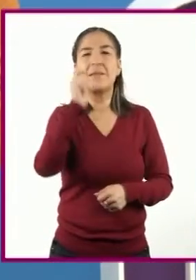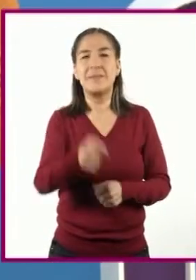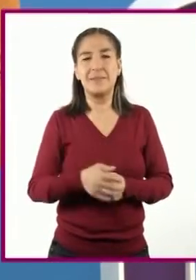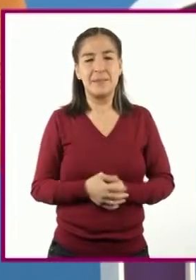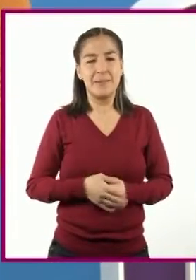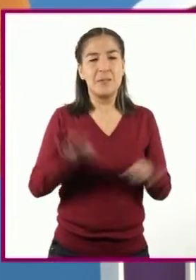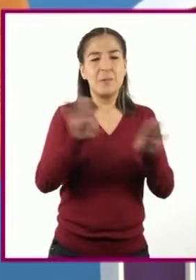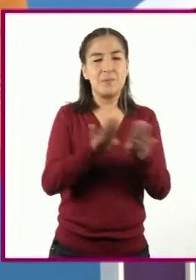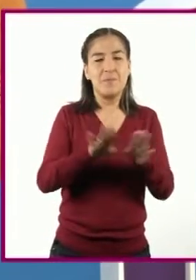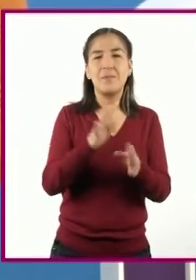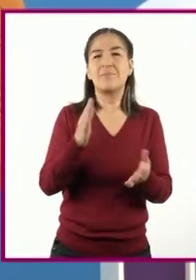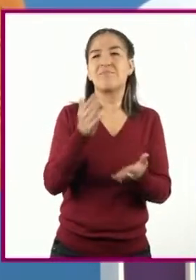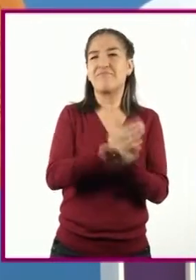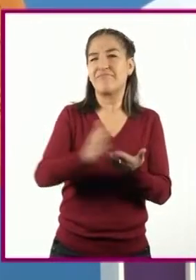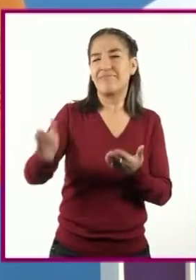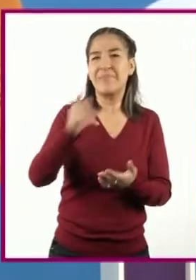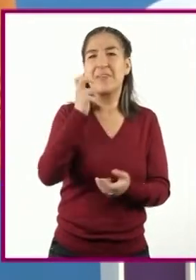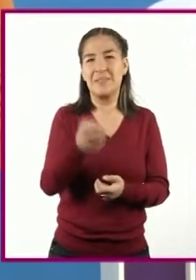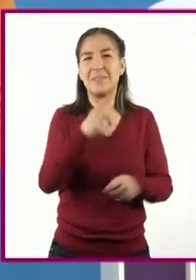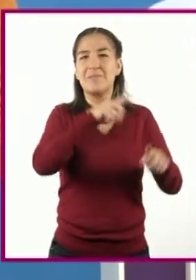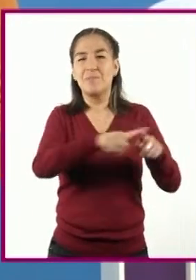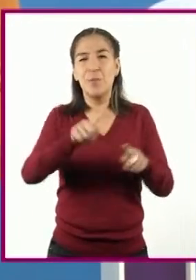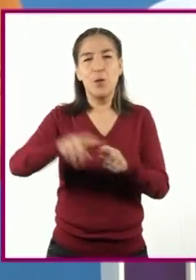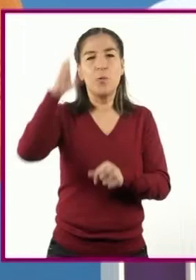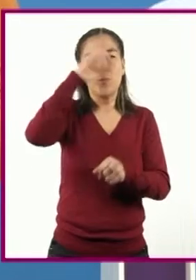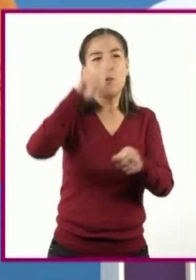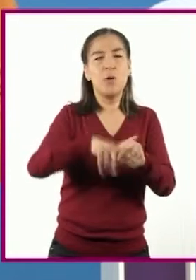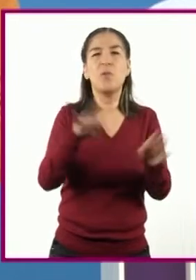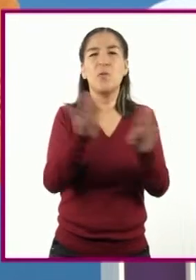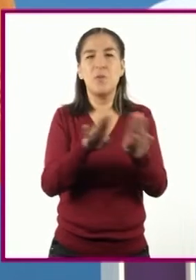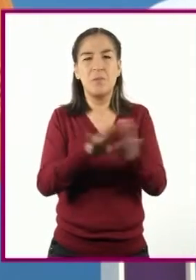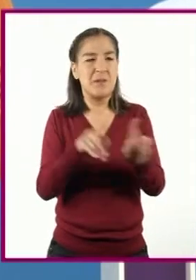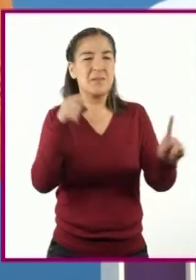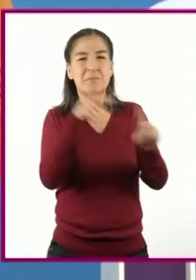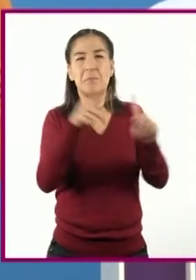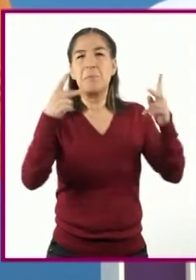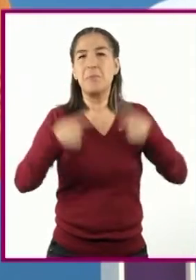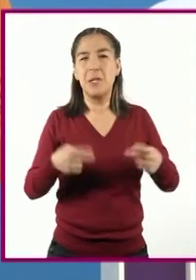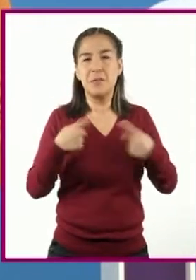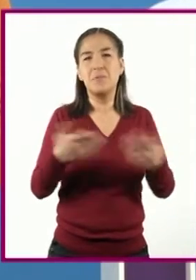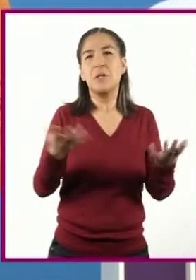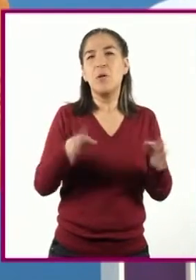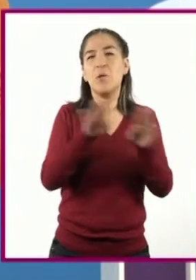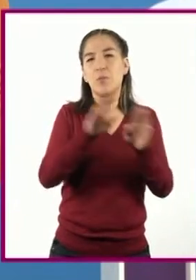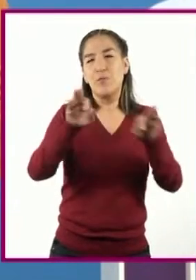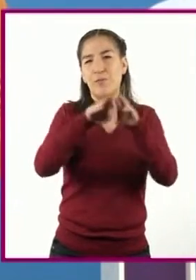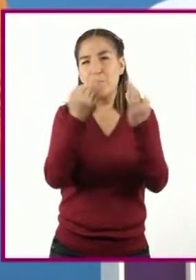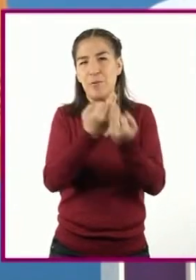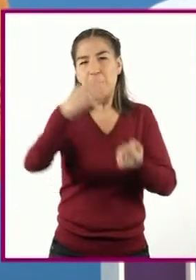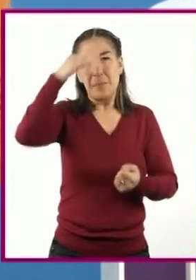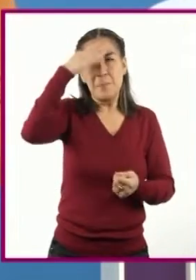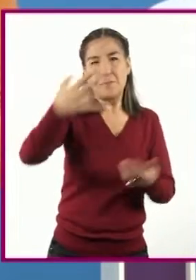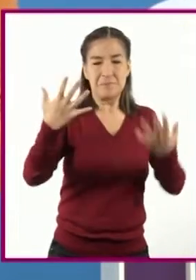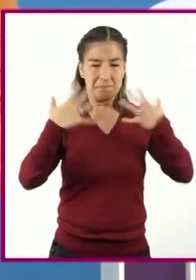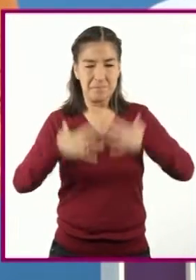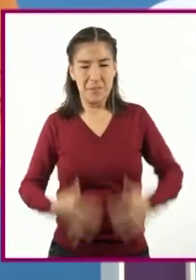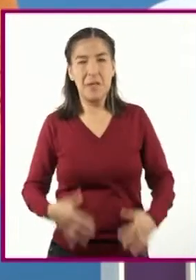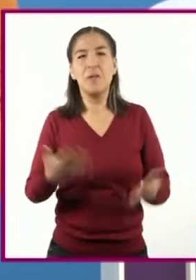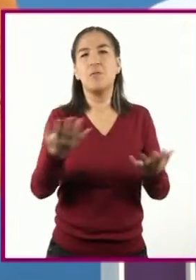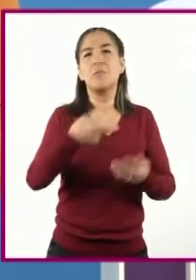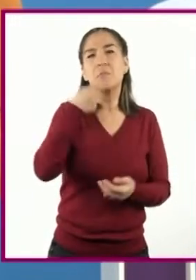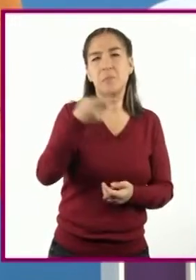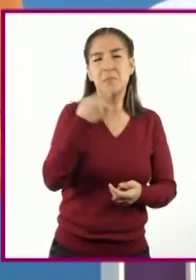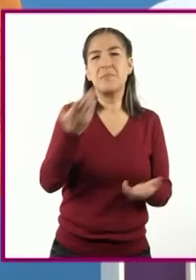el rechazo a la diversidad cultural y el maltrato a quienes tienen una forma de pensar, vestir o